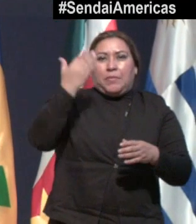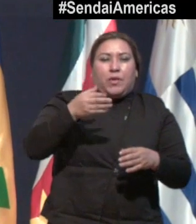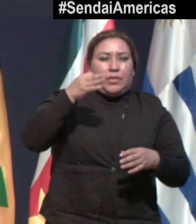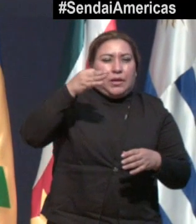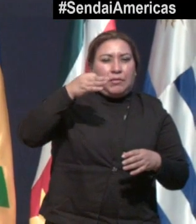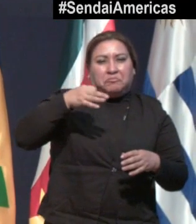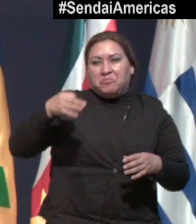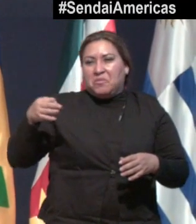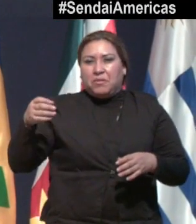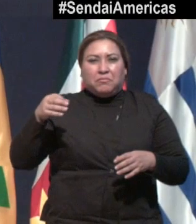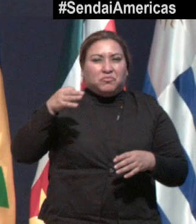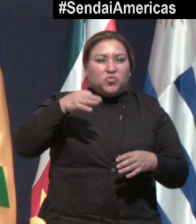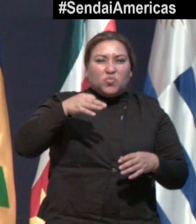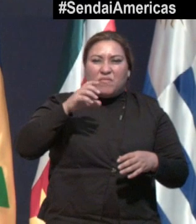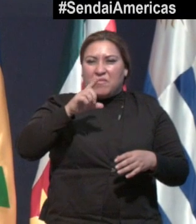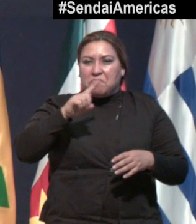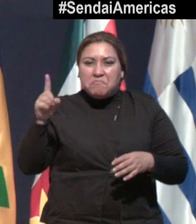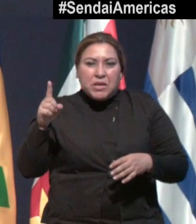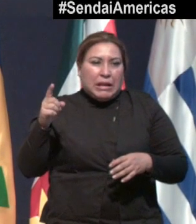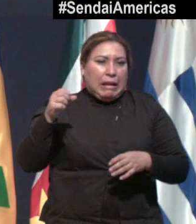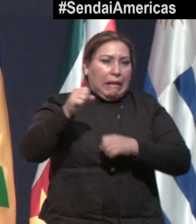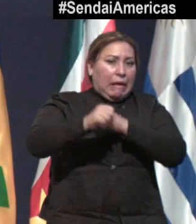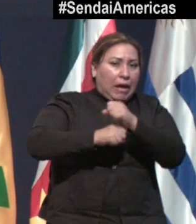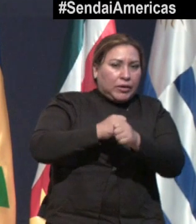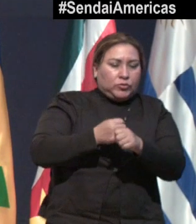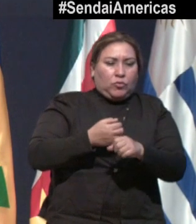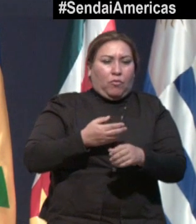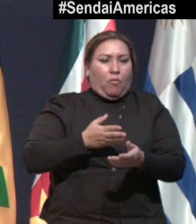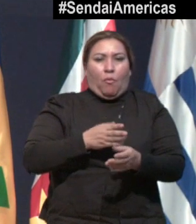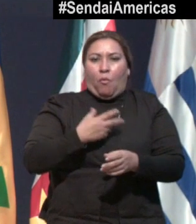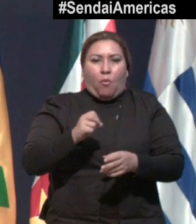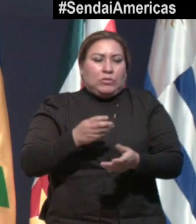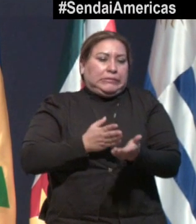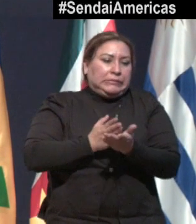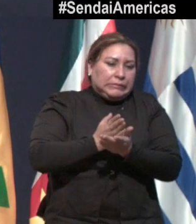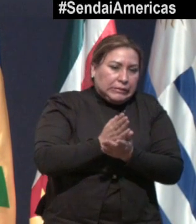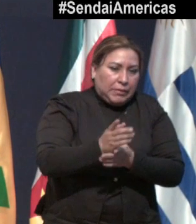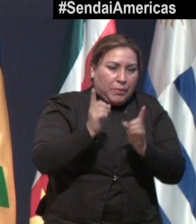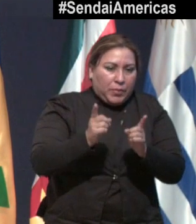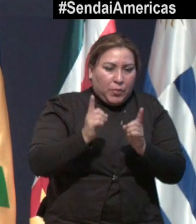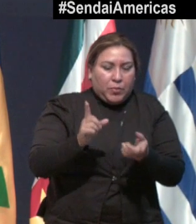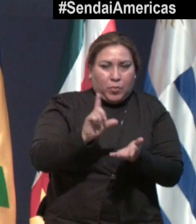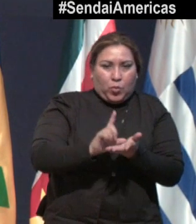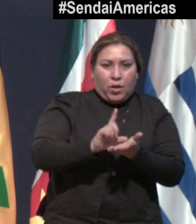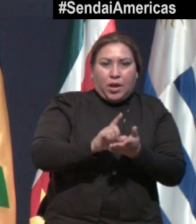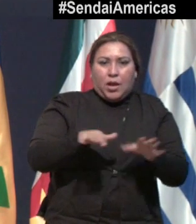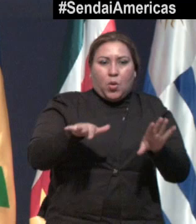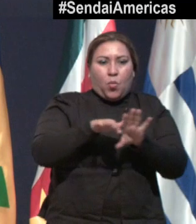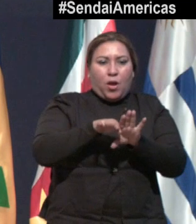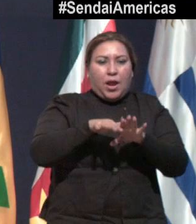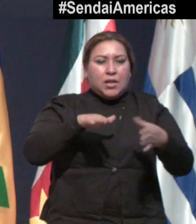todas maneras fue un evento de larga recurrencia, igual que el sismo de